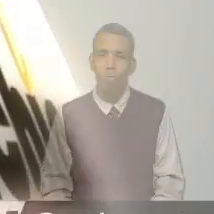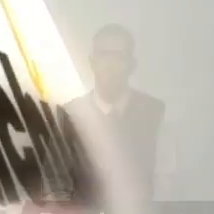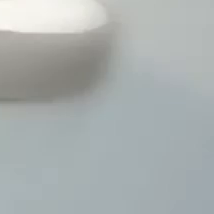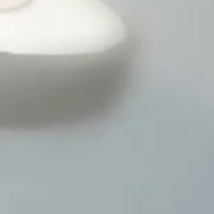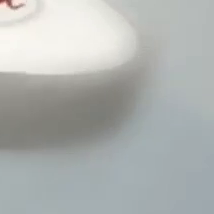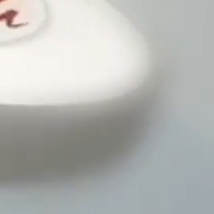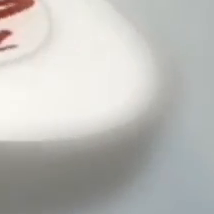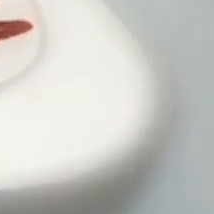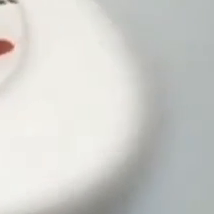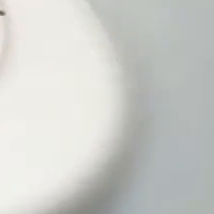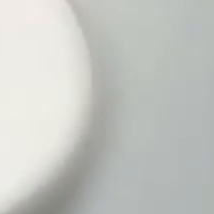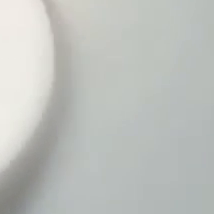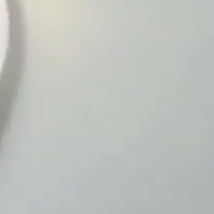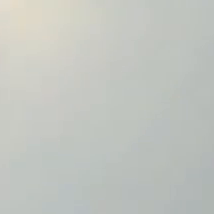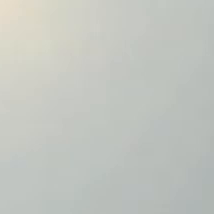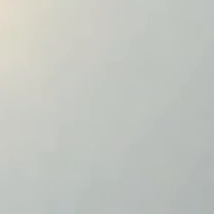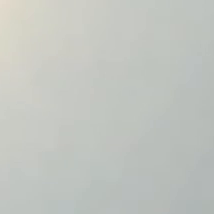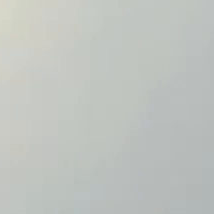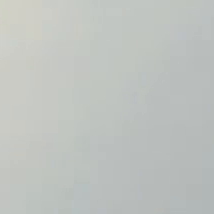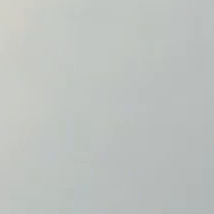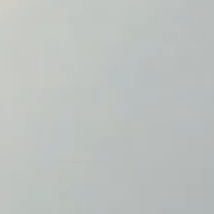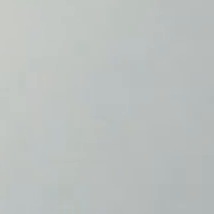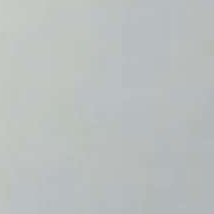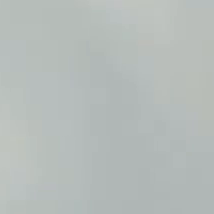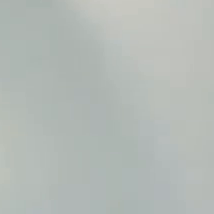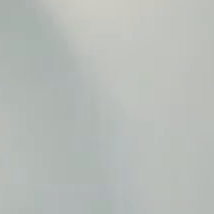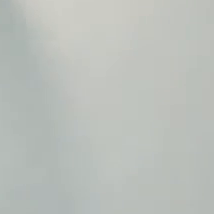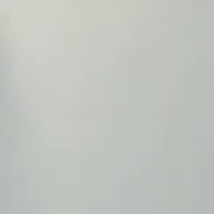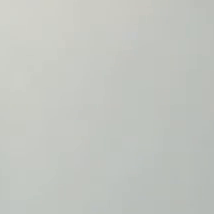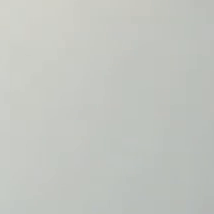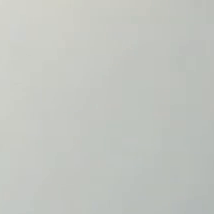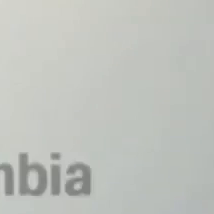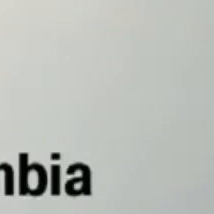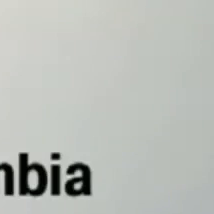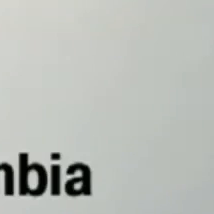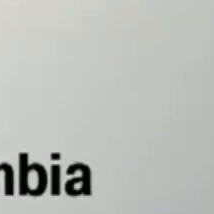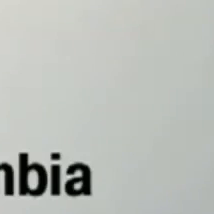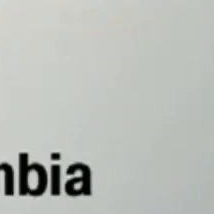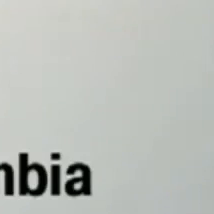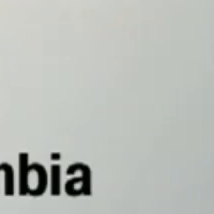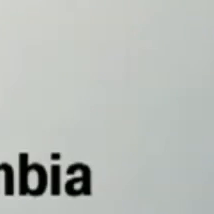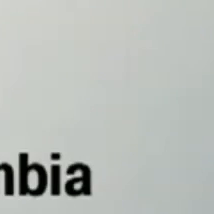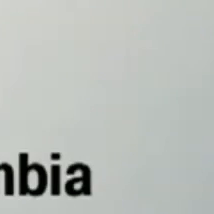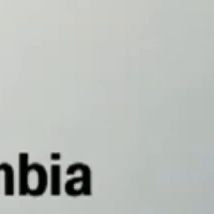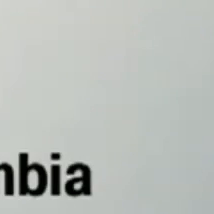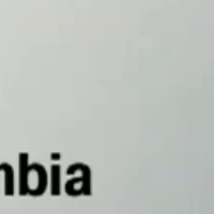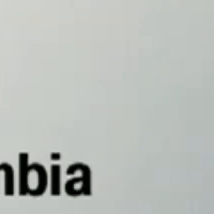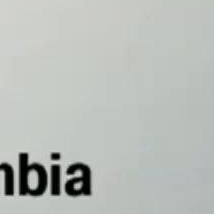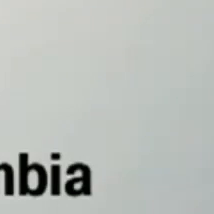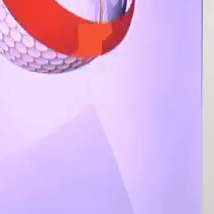el patrocinio de Restaurante El Machín Gourmet, ahora en su nueva sede en el barrio Colombia.